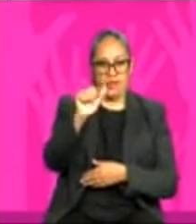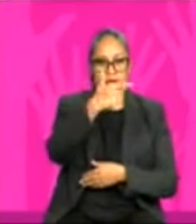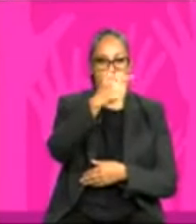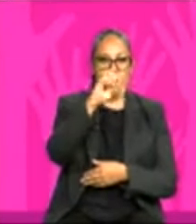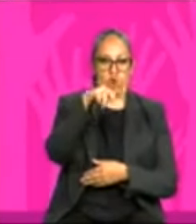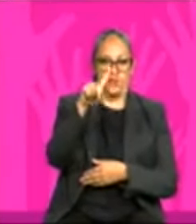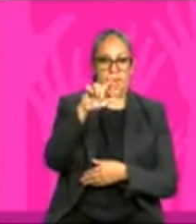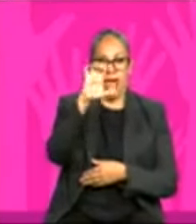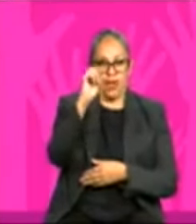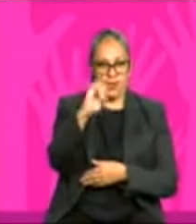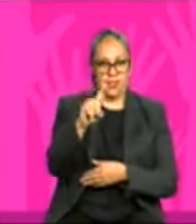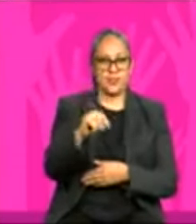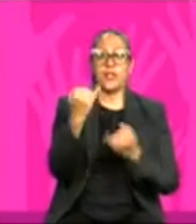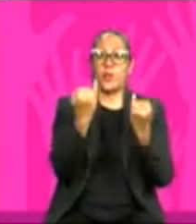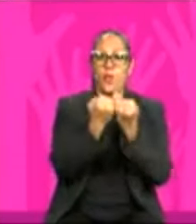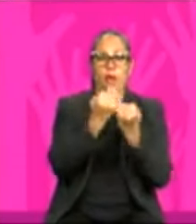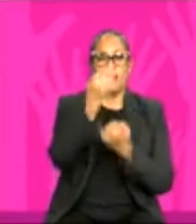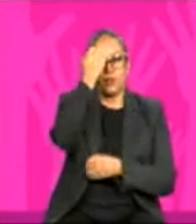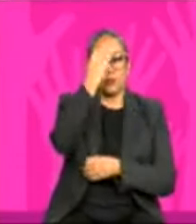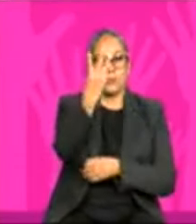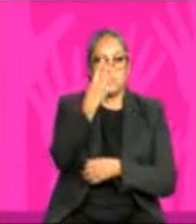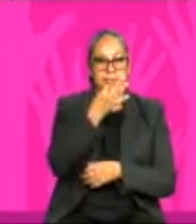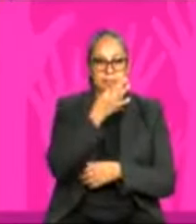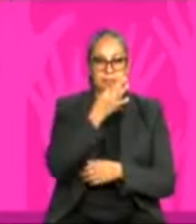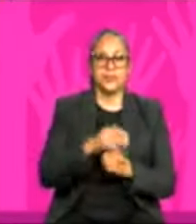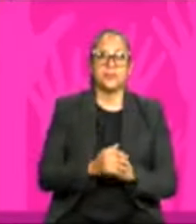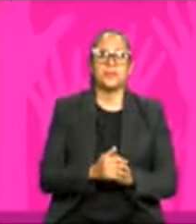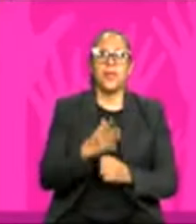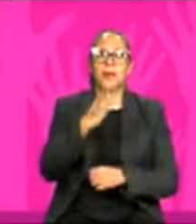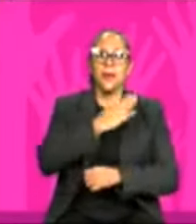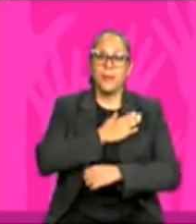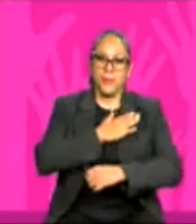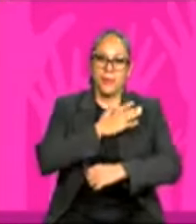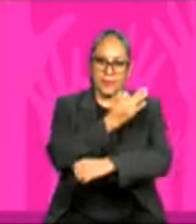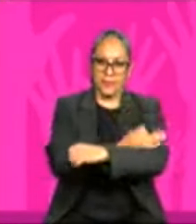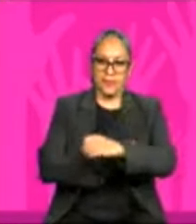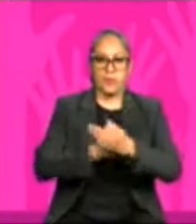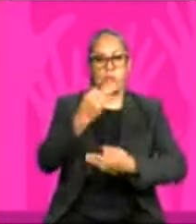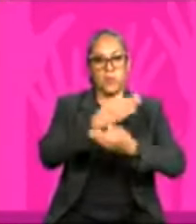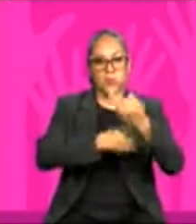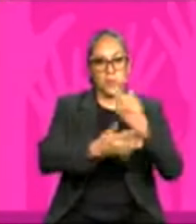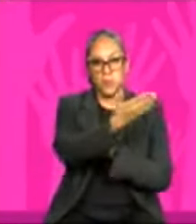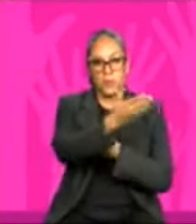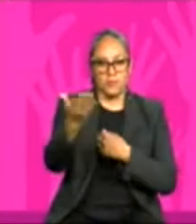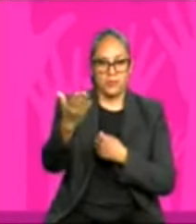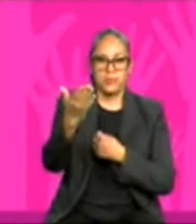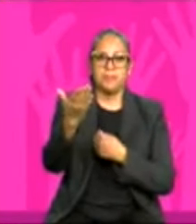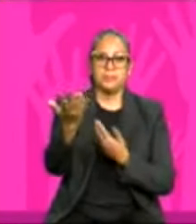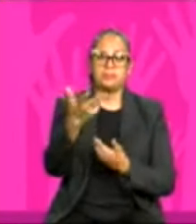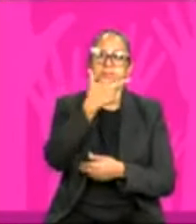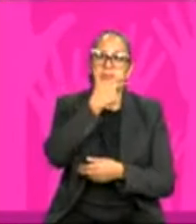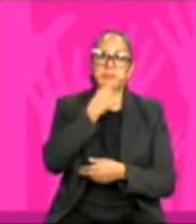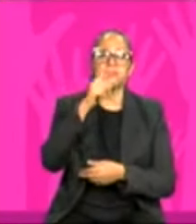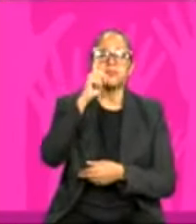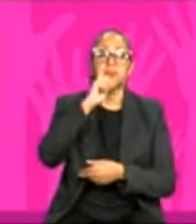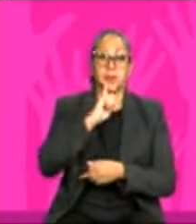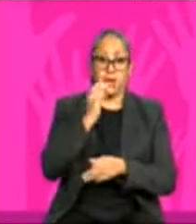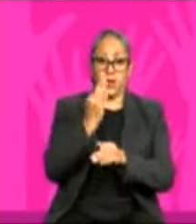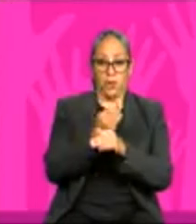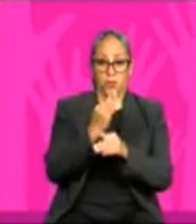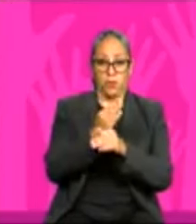mismo tiempo de presentación de 3 minutos. Muy buenas tardes a todas, a todos los que nos